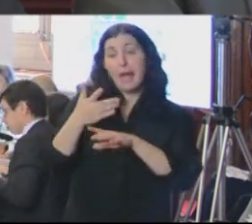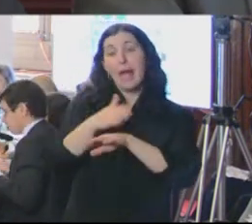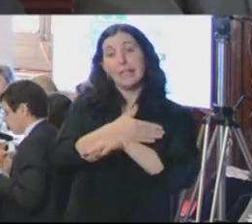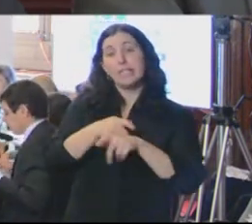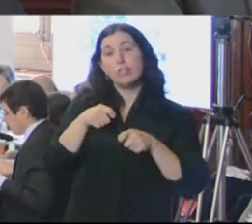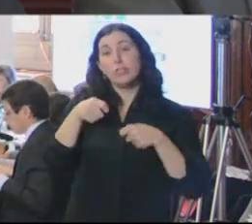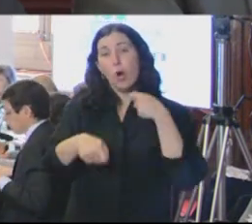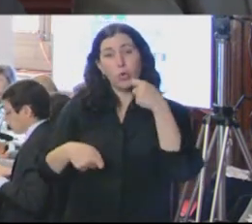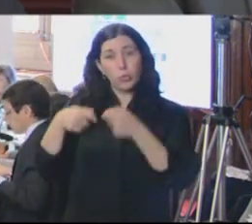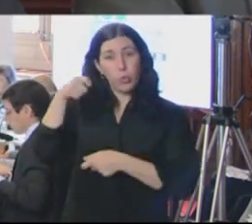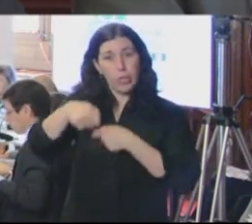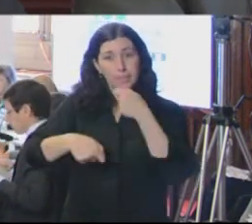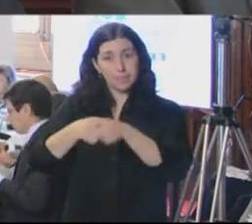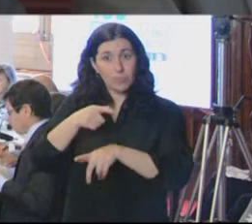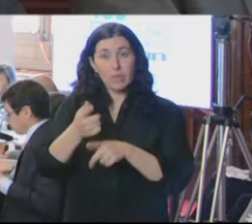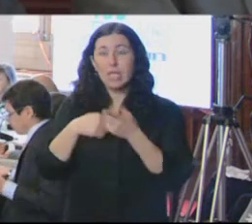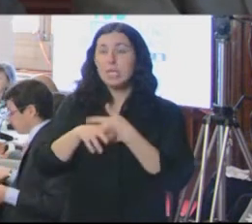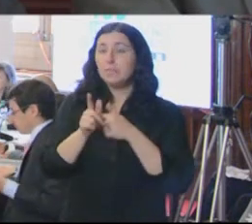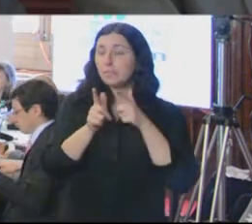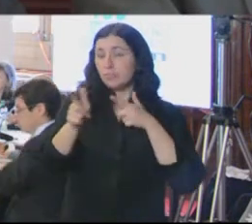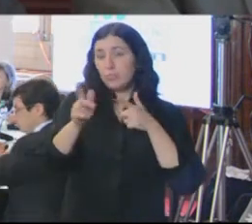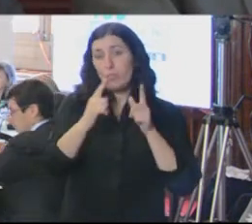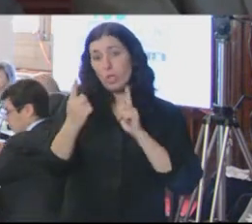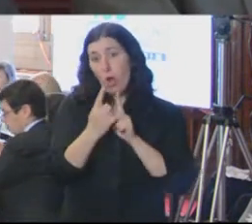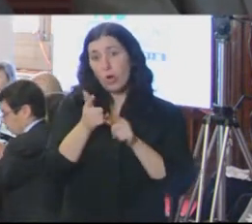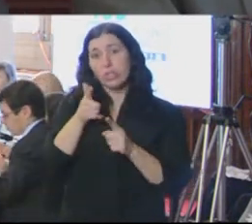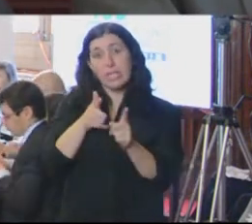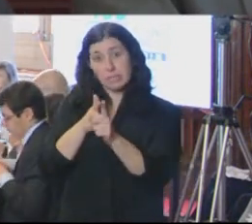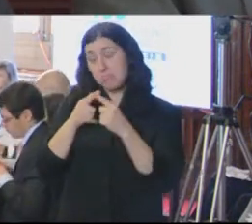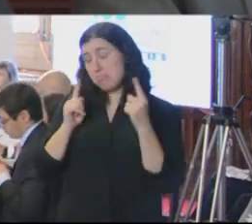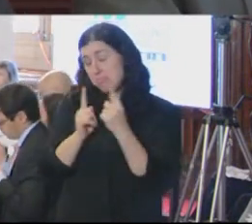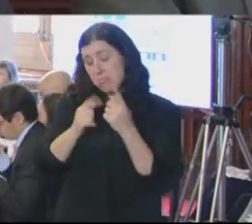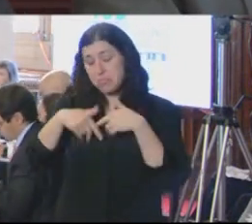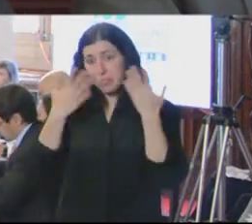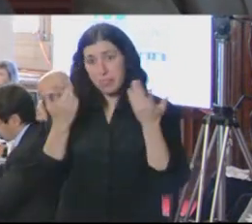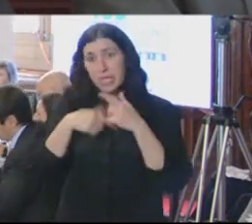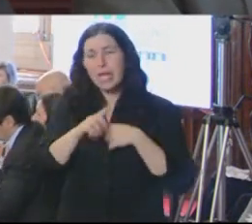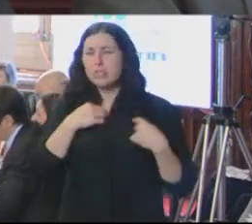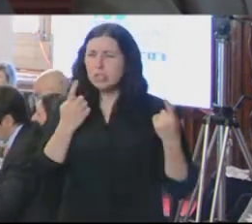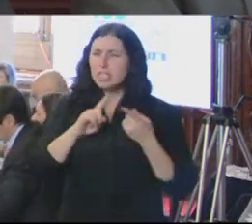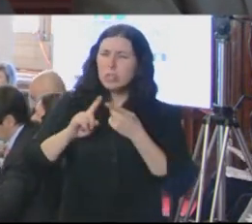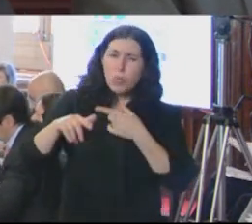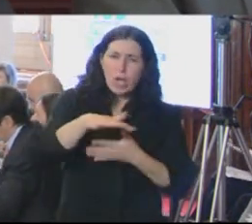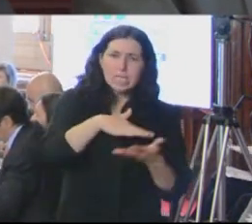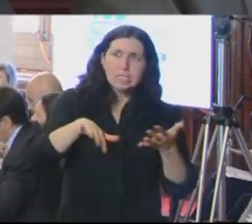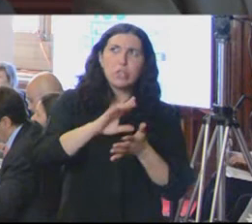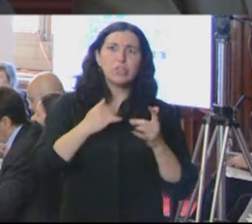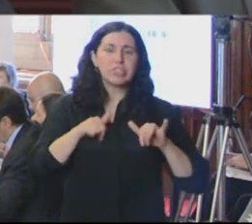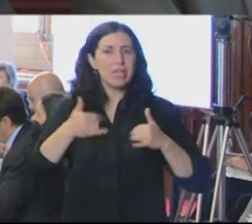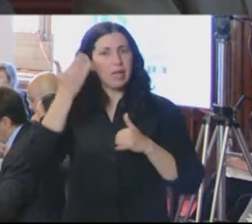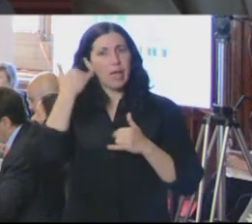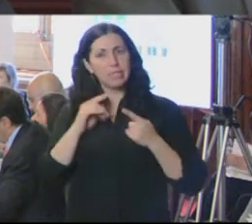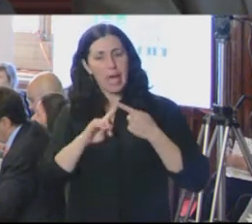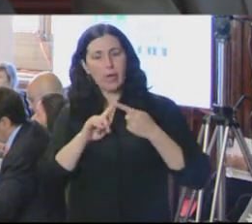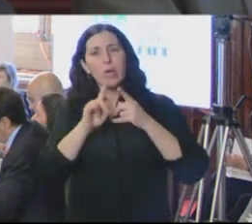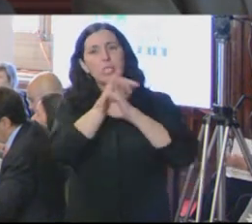presentado con armas de fuego largas y cortas. Pese a esta situación y habiendo pactado un acuerdo de paz, elevado a acuerdo